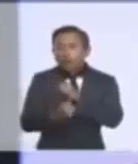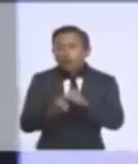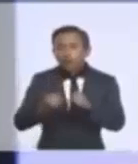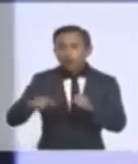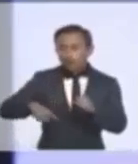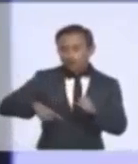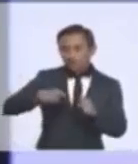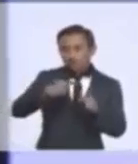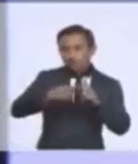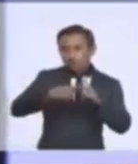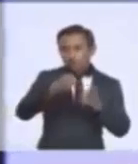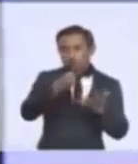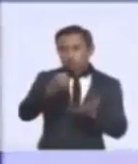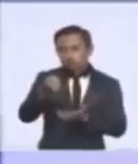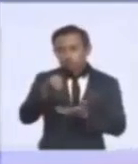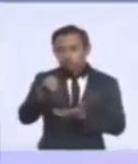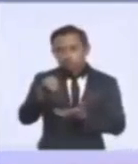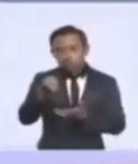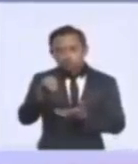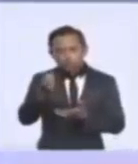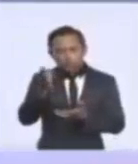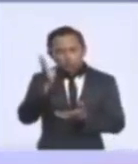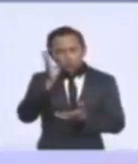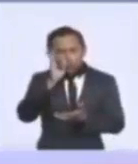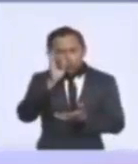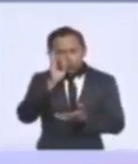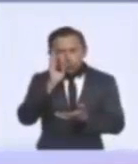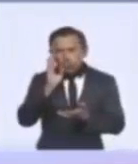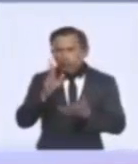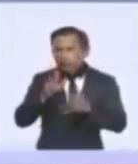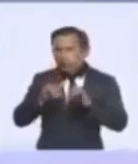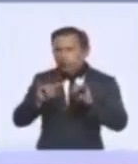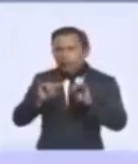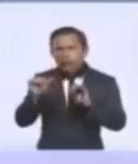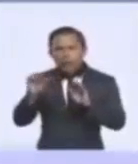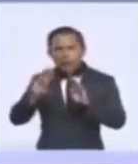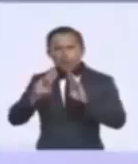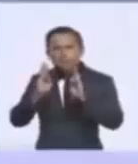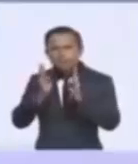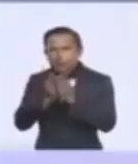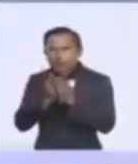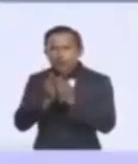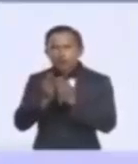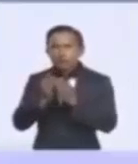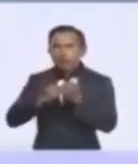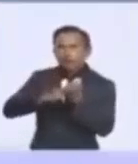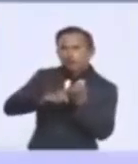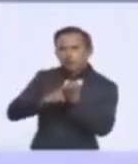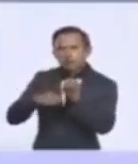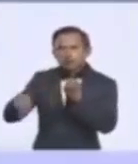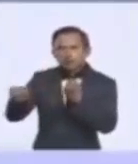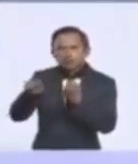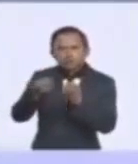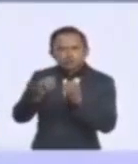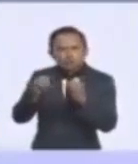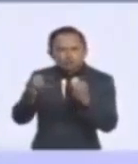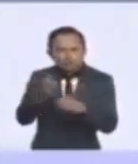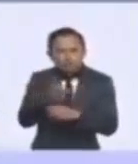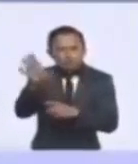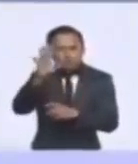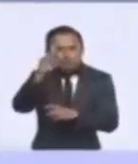Es que estoy llegando a donde vengo. Ah, no se preocupe. Ajá. Bueno, ahí nos comenta esa